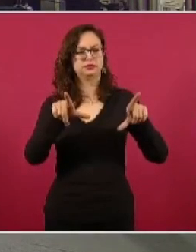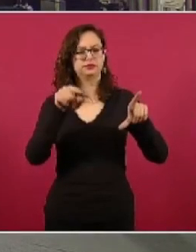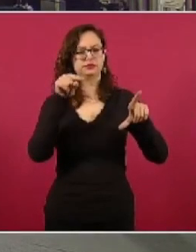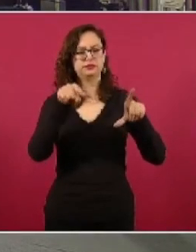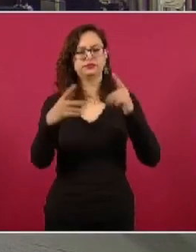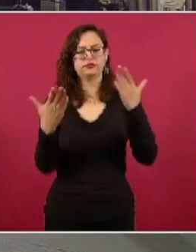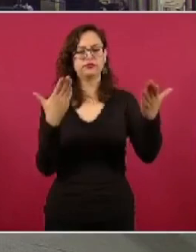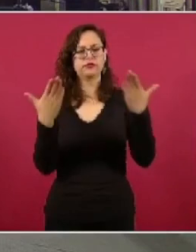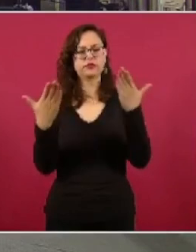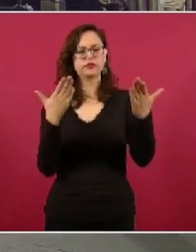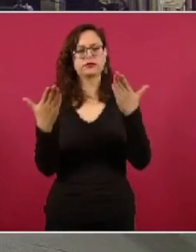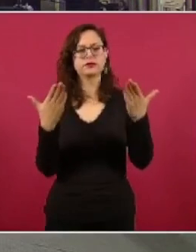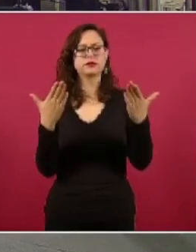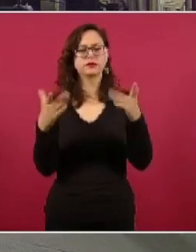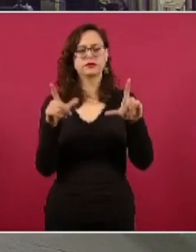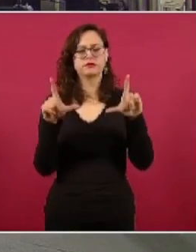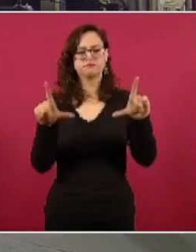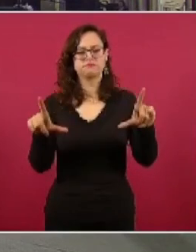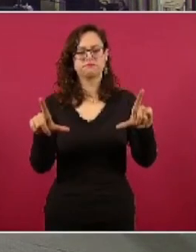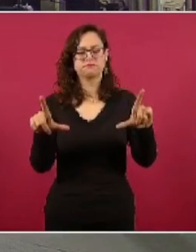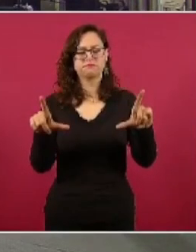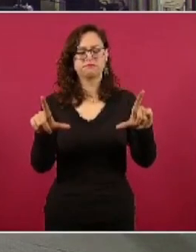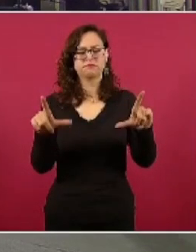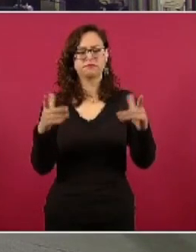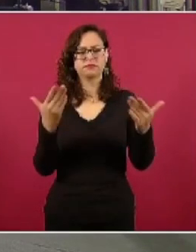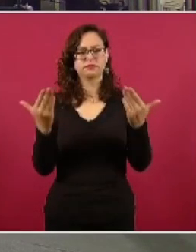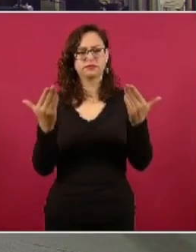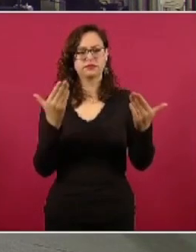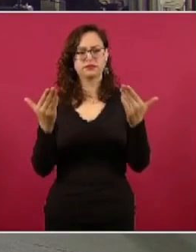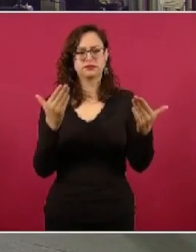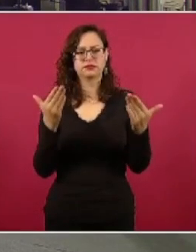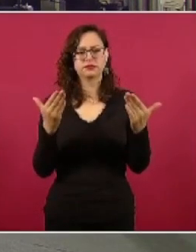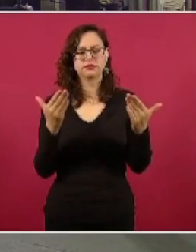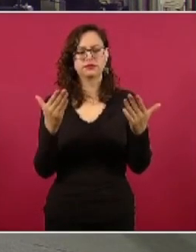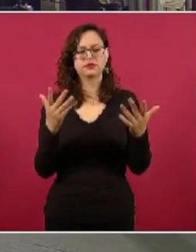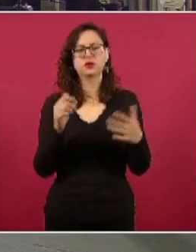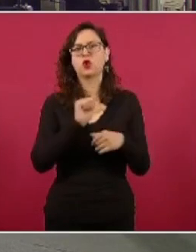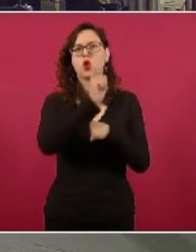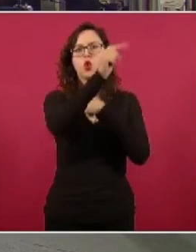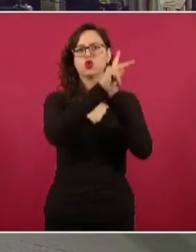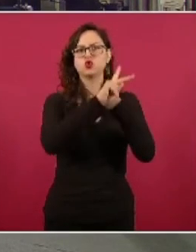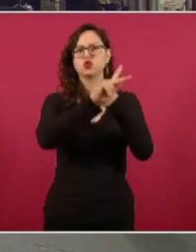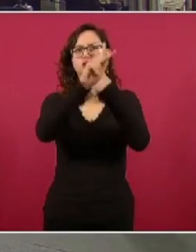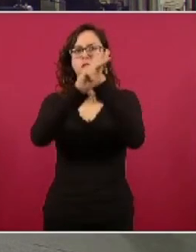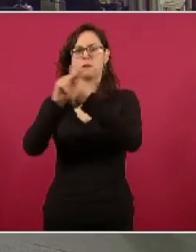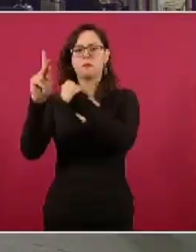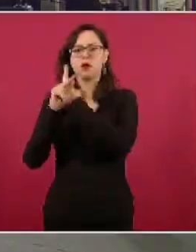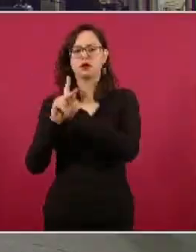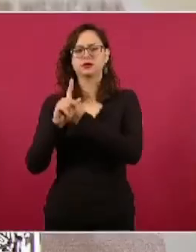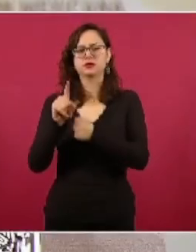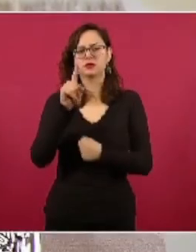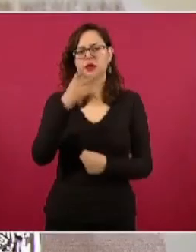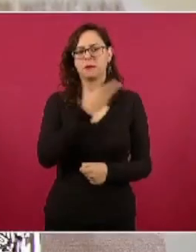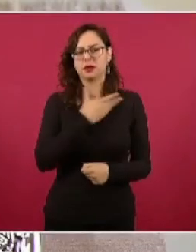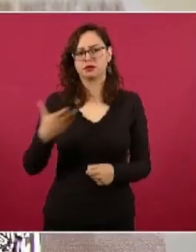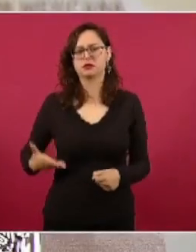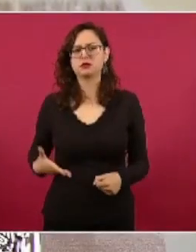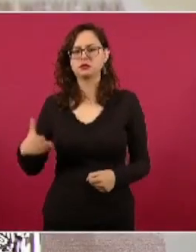lo que recibían los, lo reciben, porque hay muchos países en donde todavía sostienen